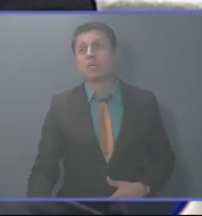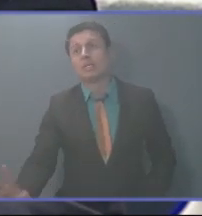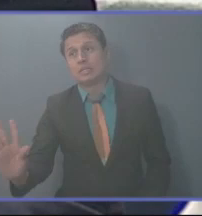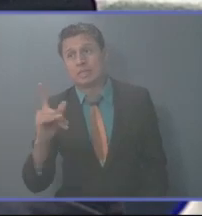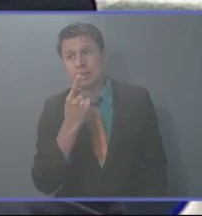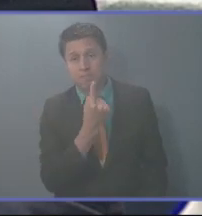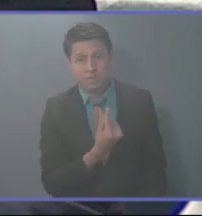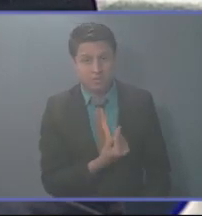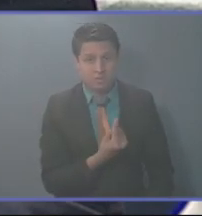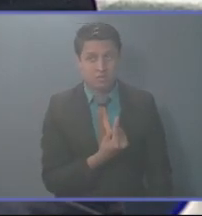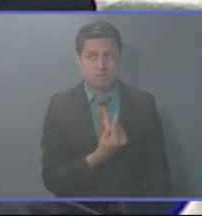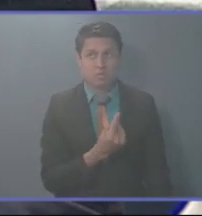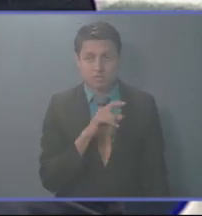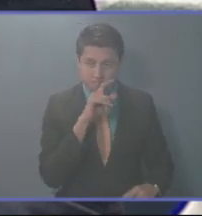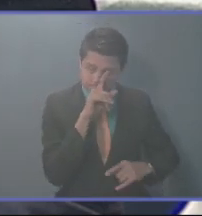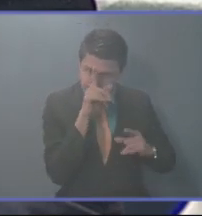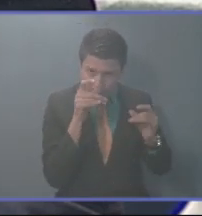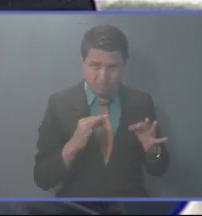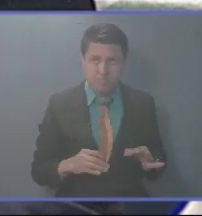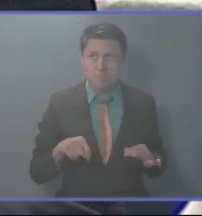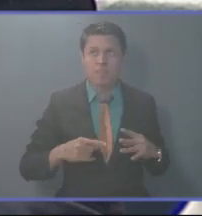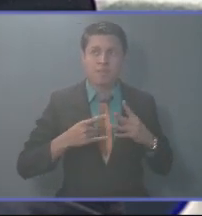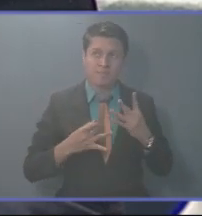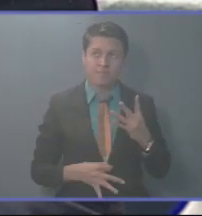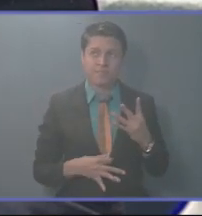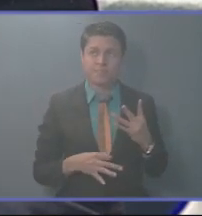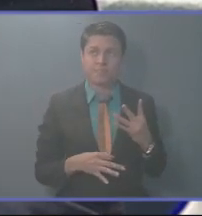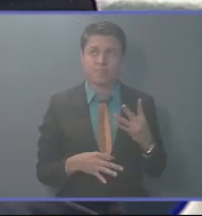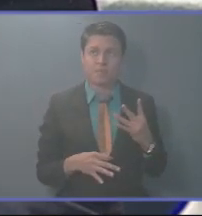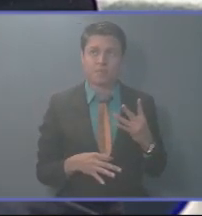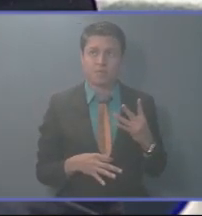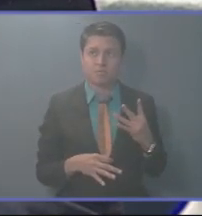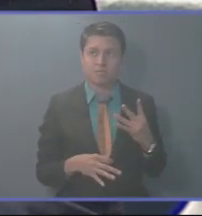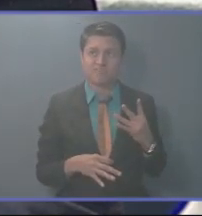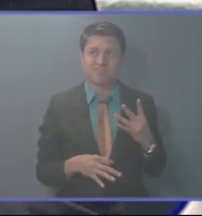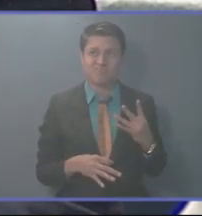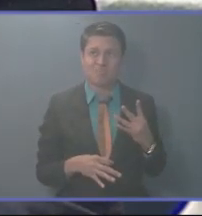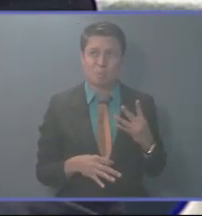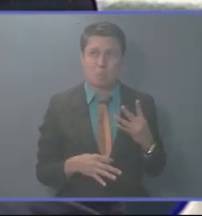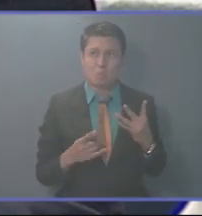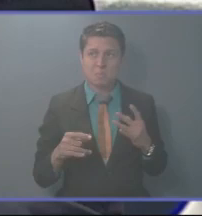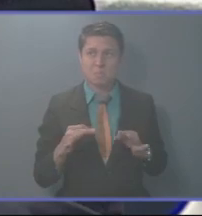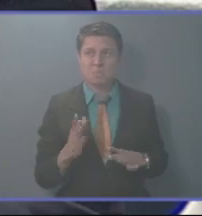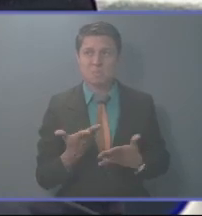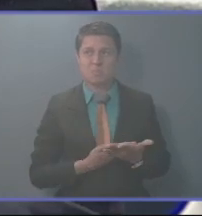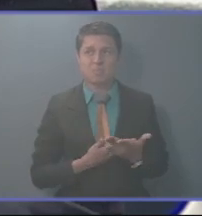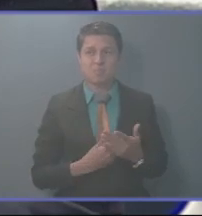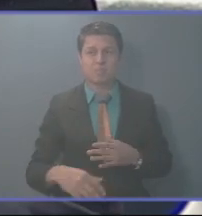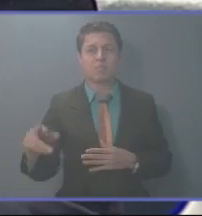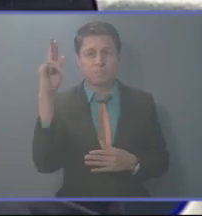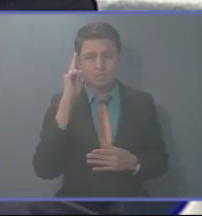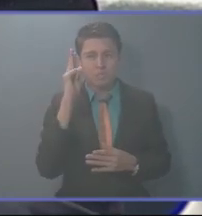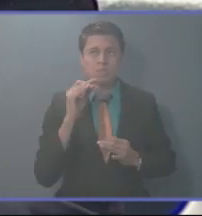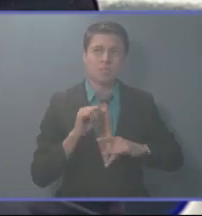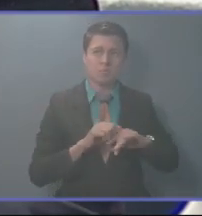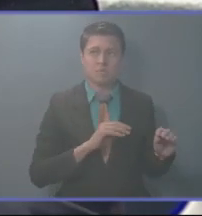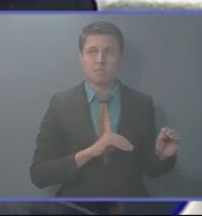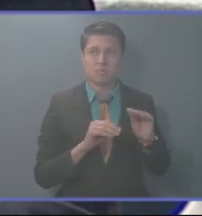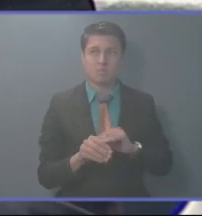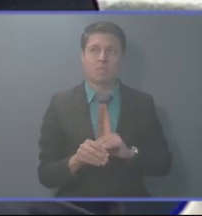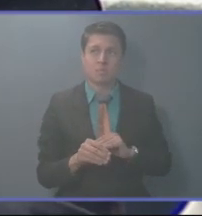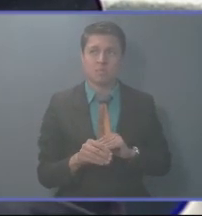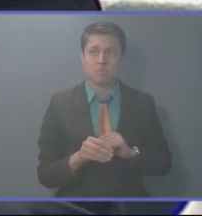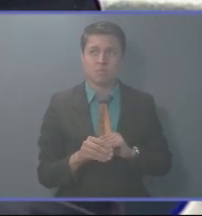los graves hechos a que se refiere esta ley haya sido identificado, juzgado, condenado, y de la relación familiar que puede existir entre el autor y la